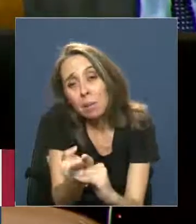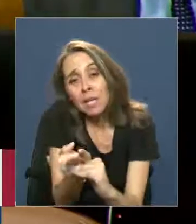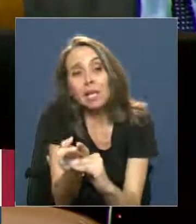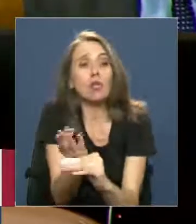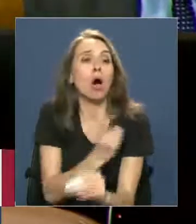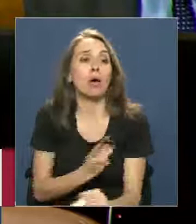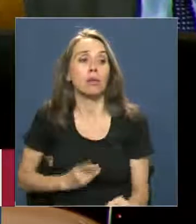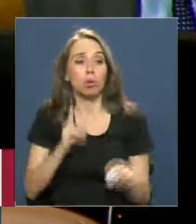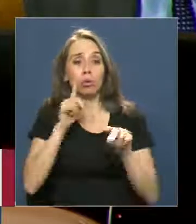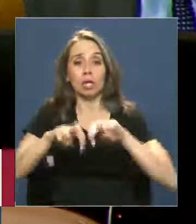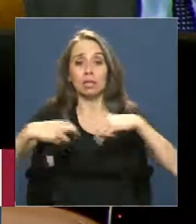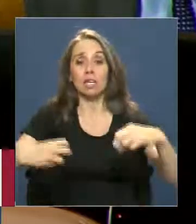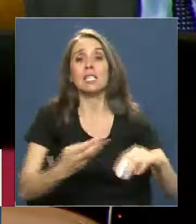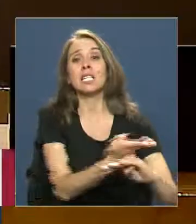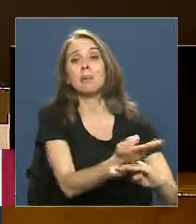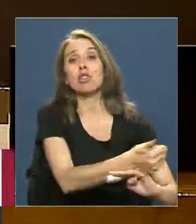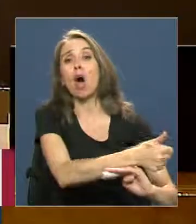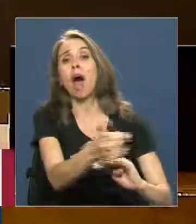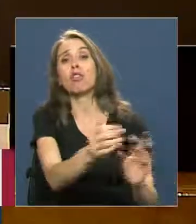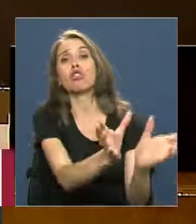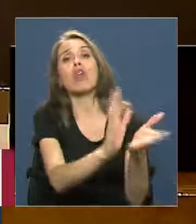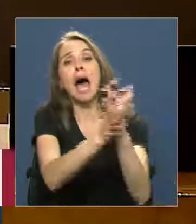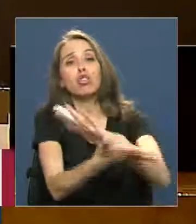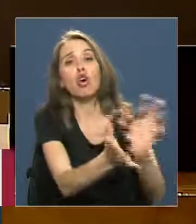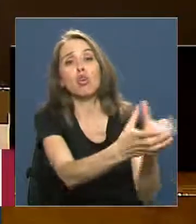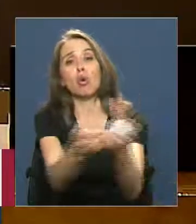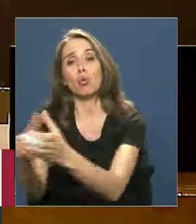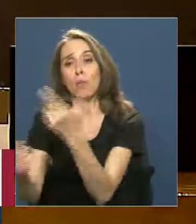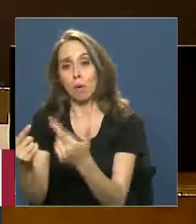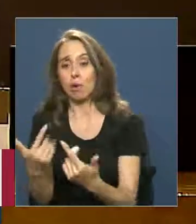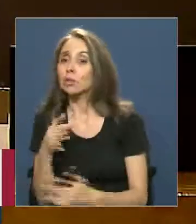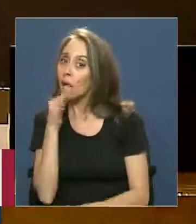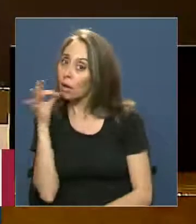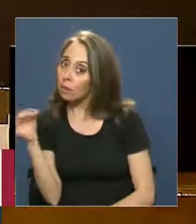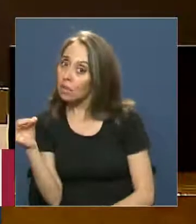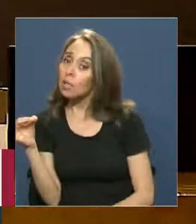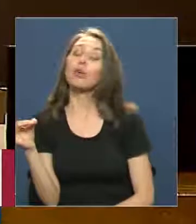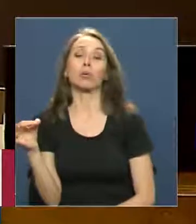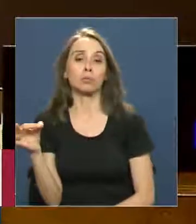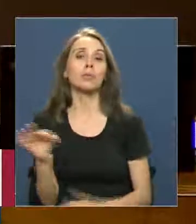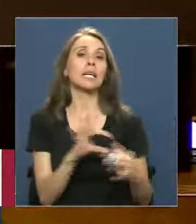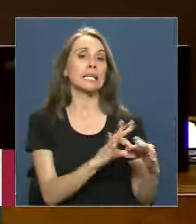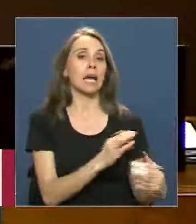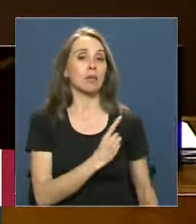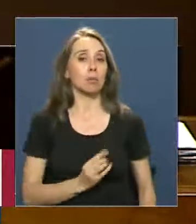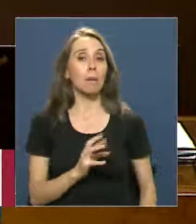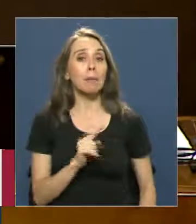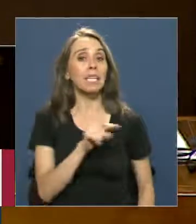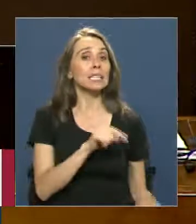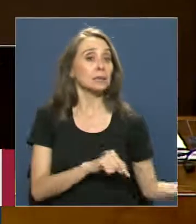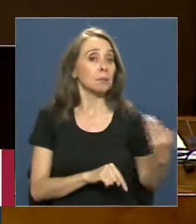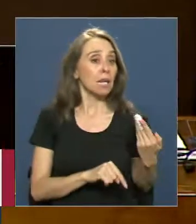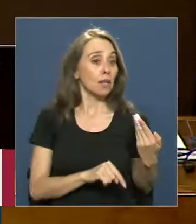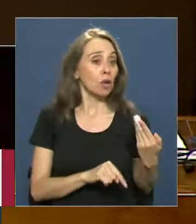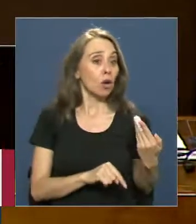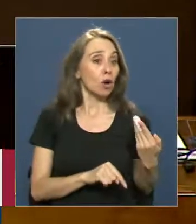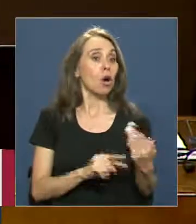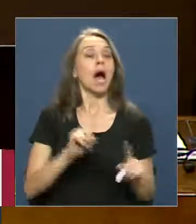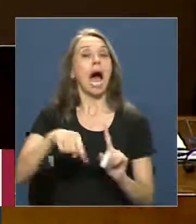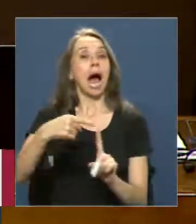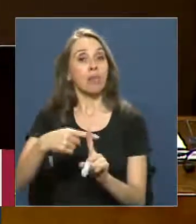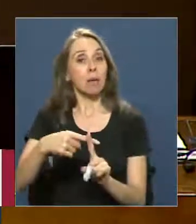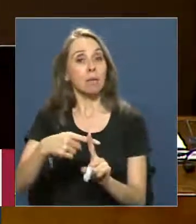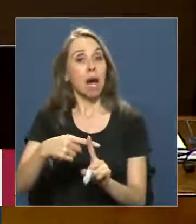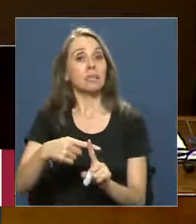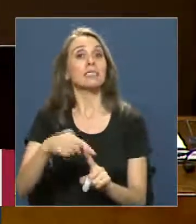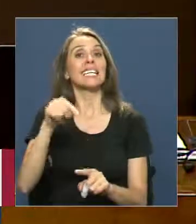bancadas. He dicho, presidenta. Gracias, diputada Pérez. Ante la solicitud esta, debiera tenerse presente además que